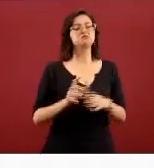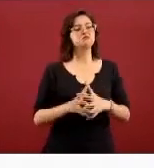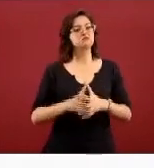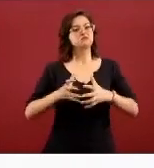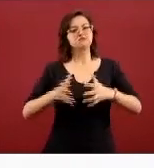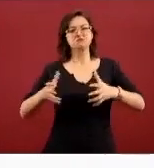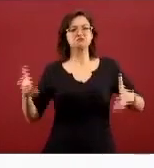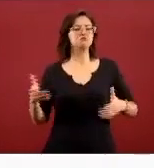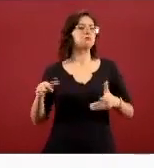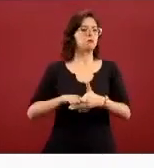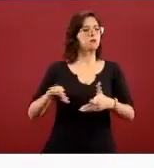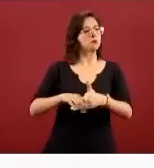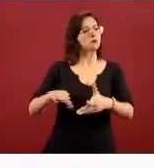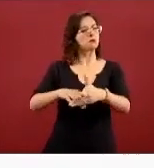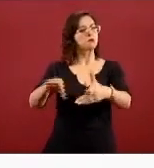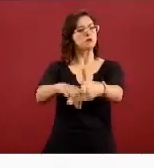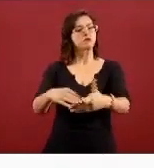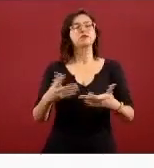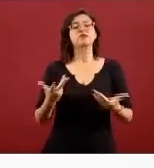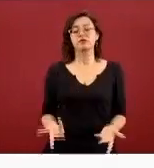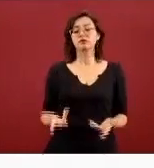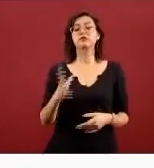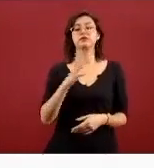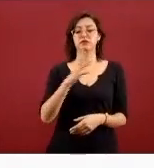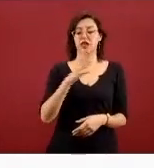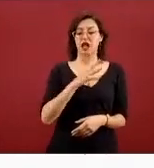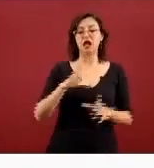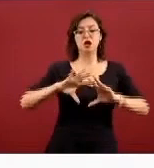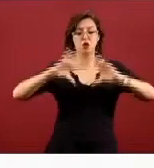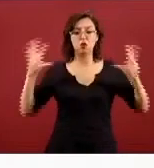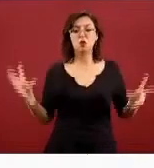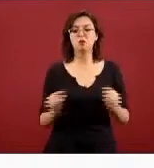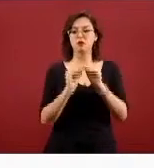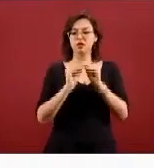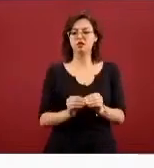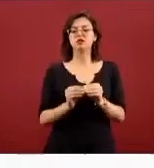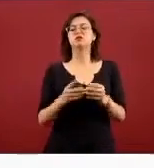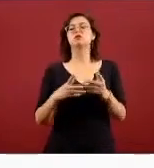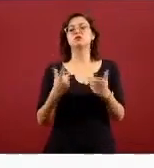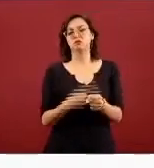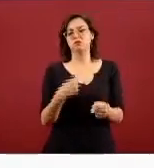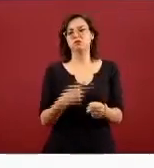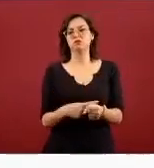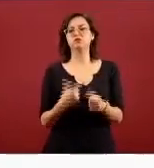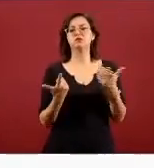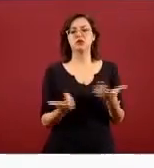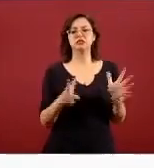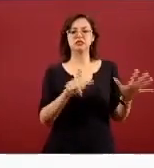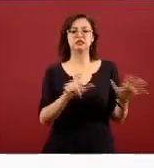constante, y esto representa precisamente la carga de la totalidad de los casos que hasta el momento se han confirmado, que ya son un poco más de